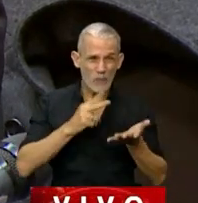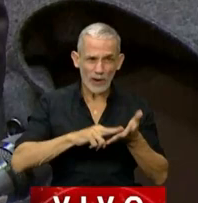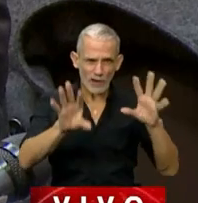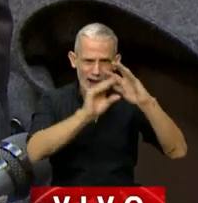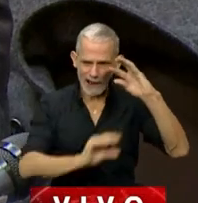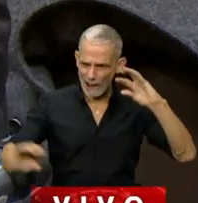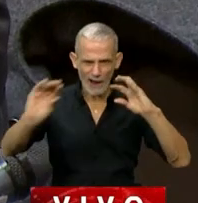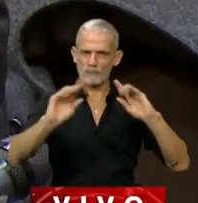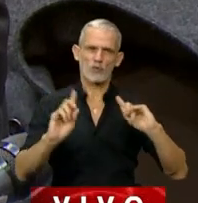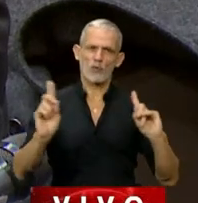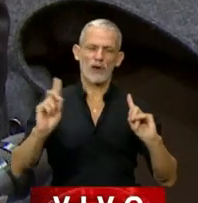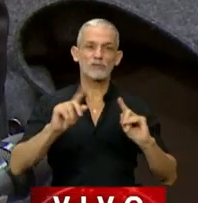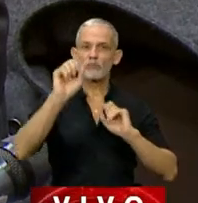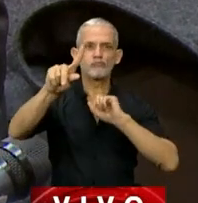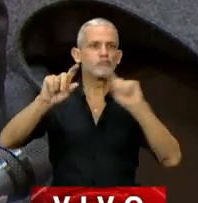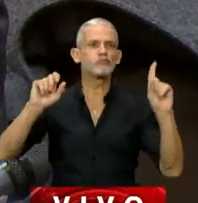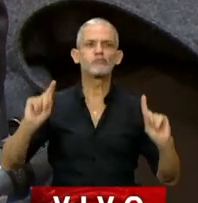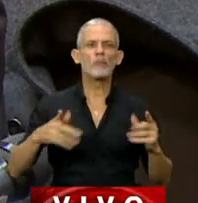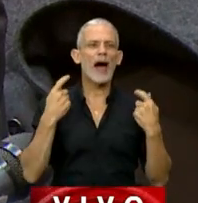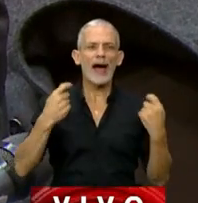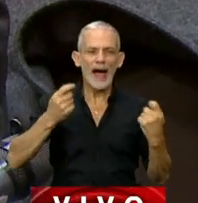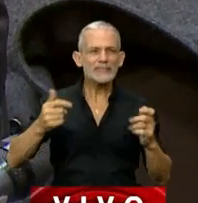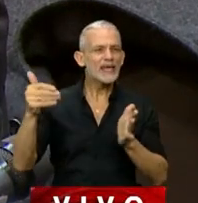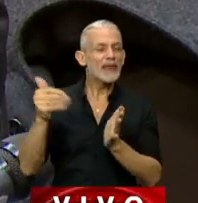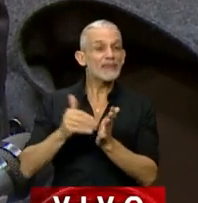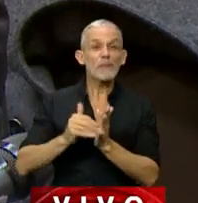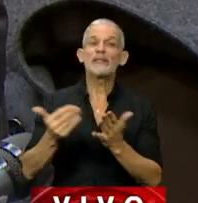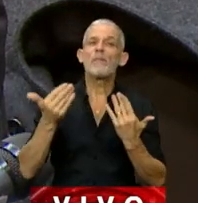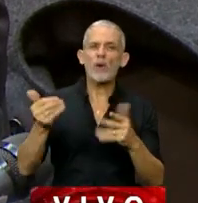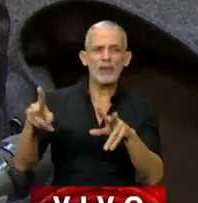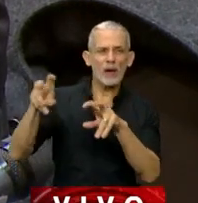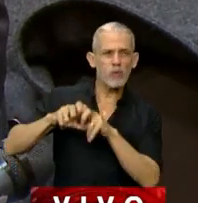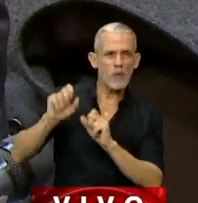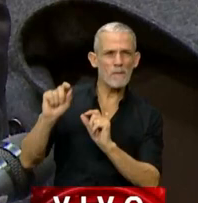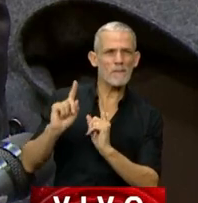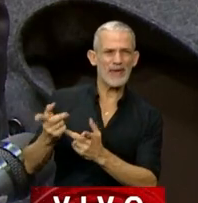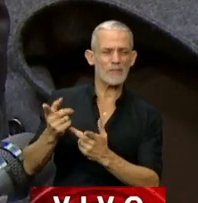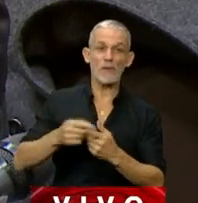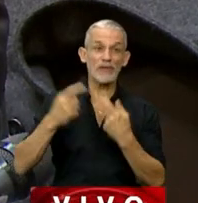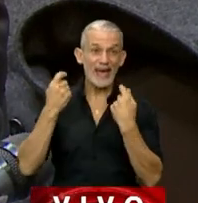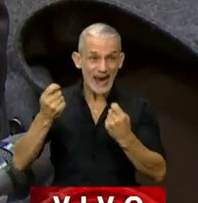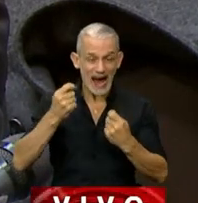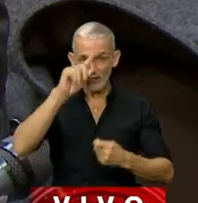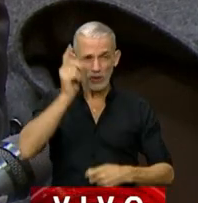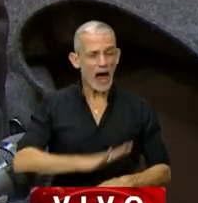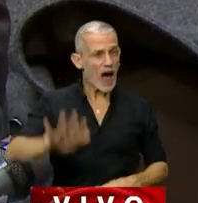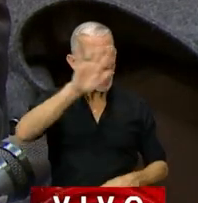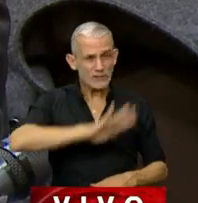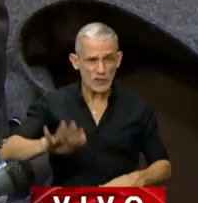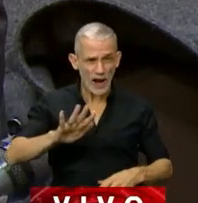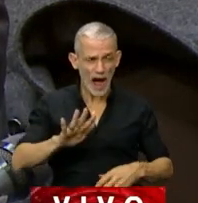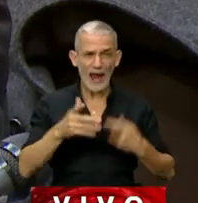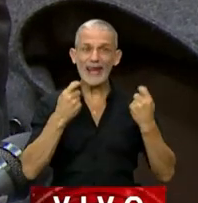El federalismo es que cada provincia gaste en función de lo que puede recaudar y que los gastos federales se